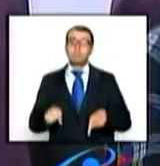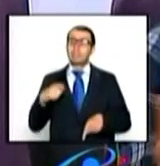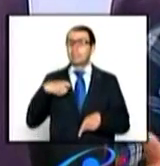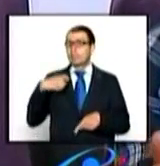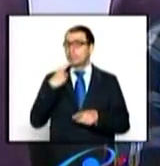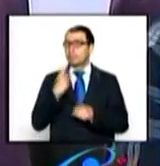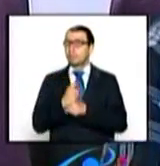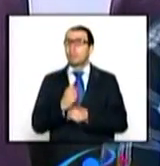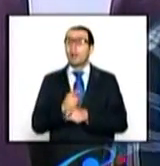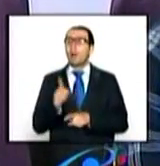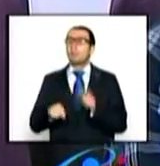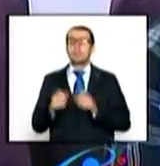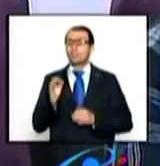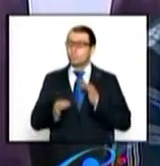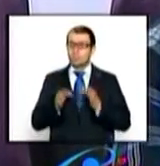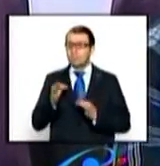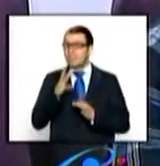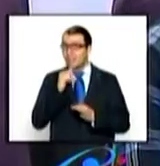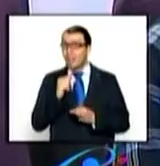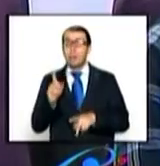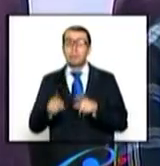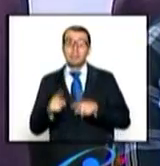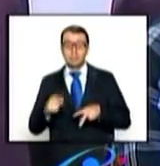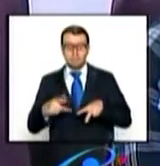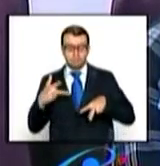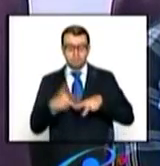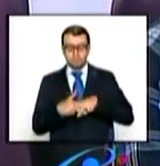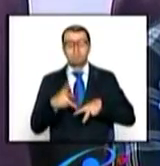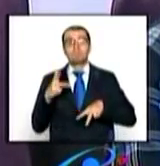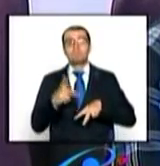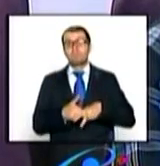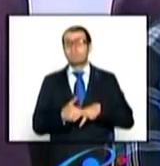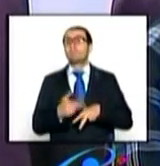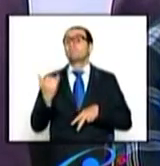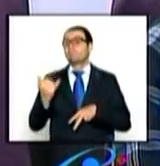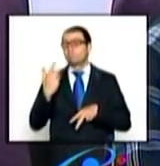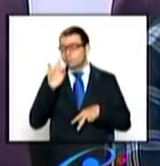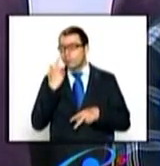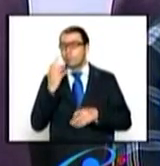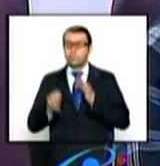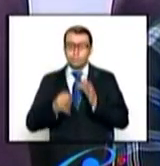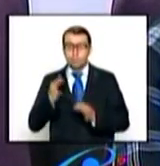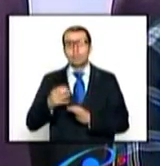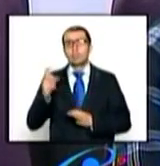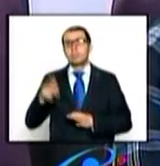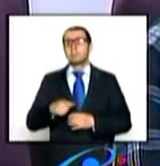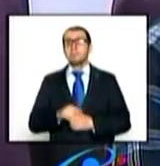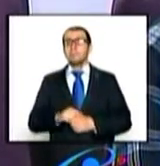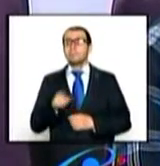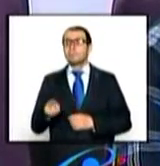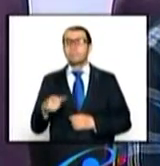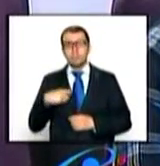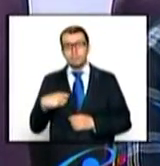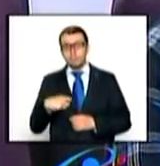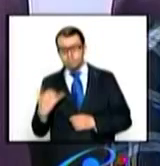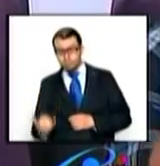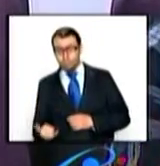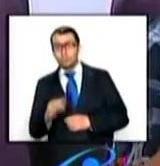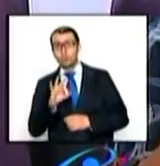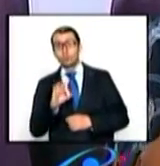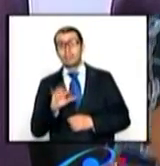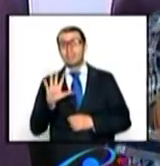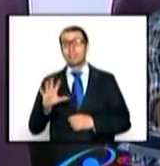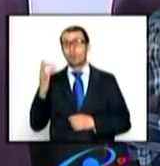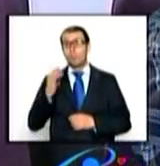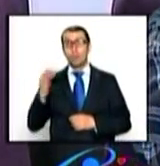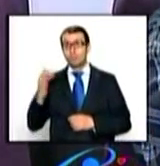lamentablemente, cuando no se cuidan, terminan con los pies amputados. Pues tenemos una paciente que tenía las arterias de los pies prácticamente con un 85% de